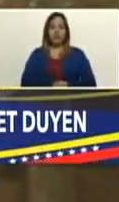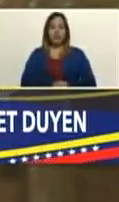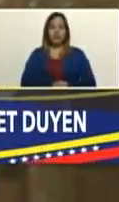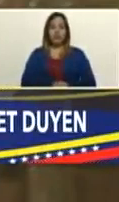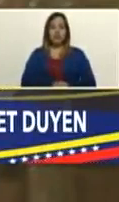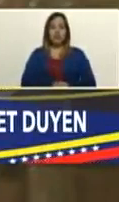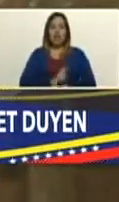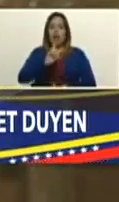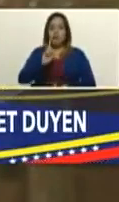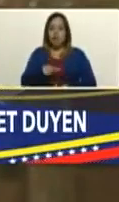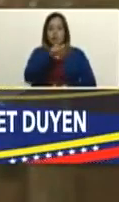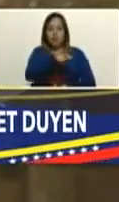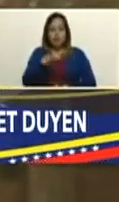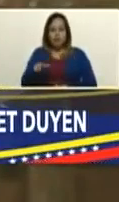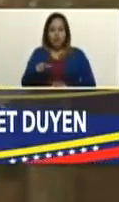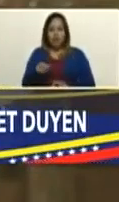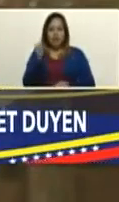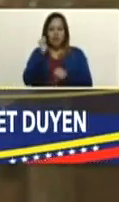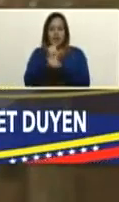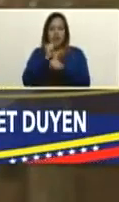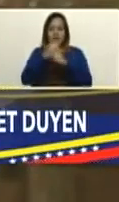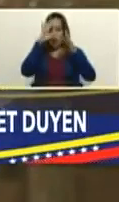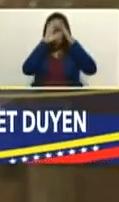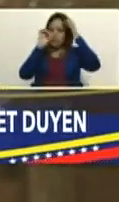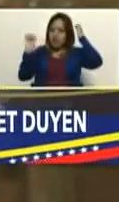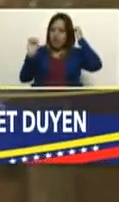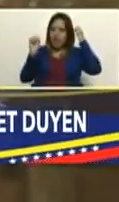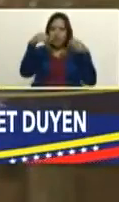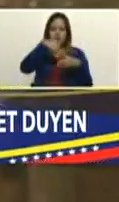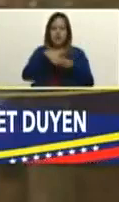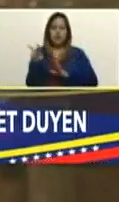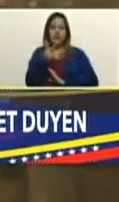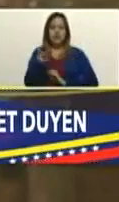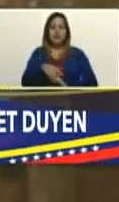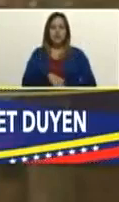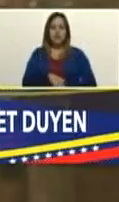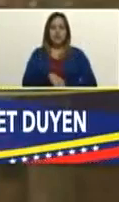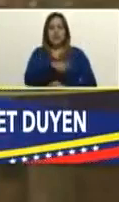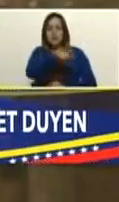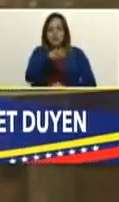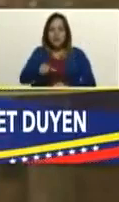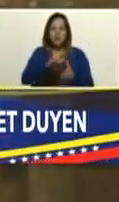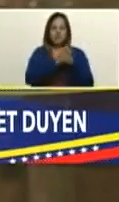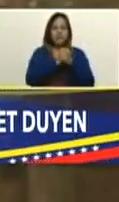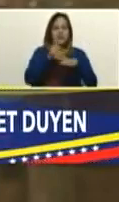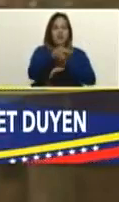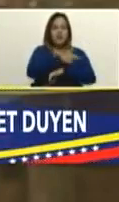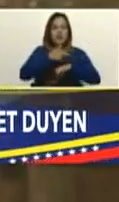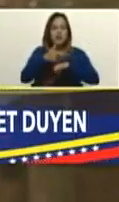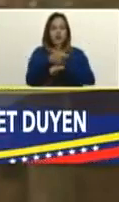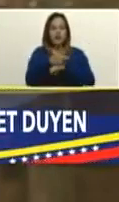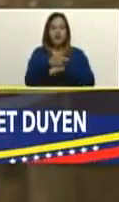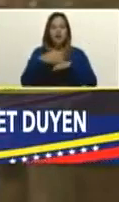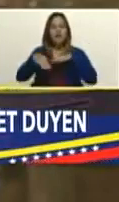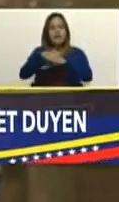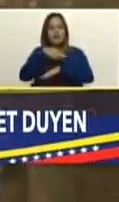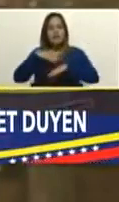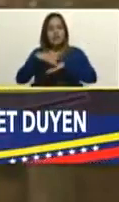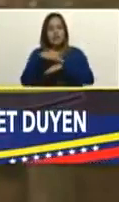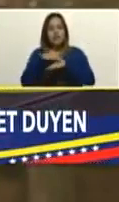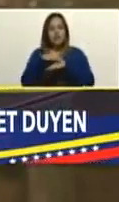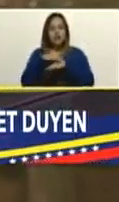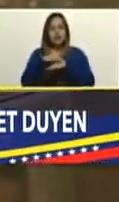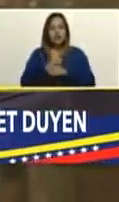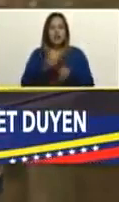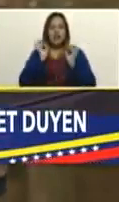los diplomáticos de la Embajada de Vietnam en Venezuela, los colegas, amigos del gobierno, ministerio,